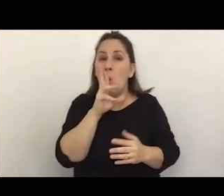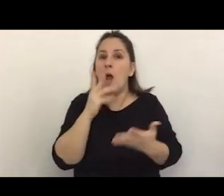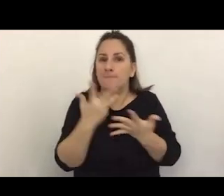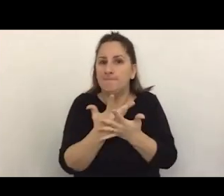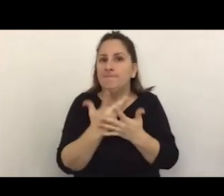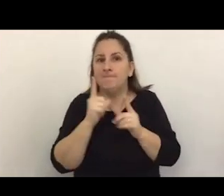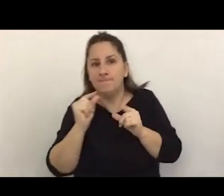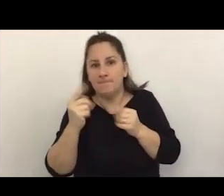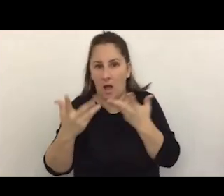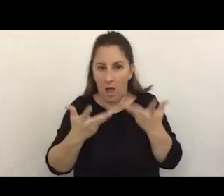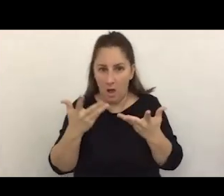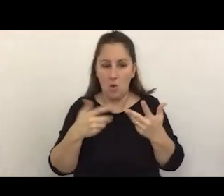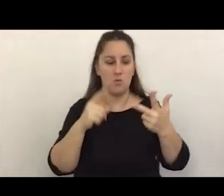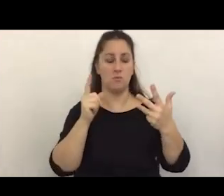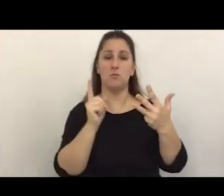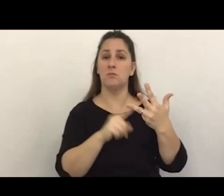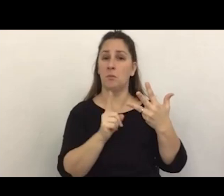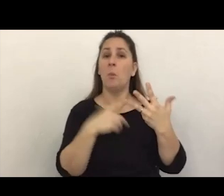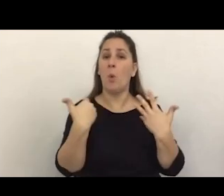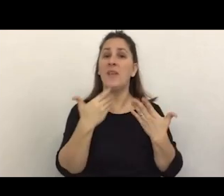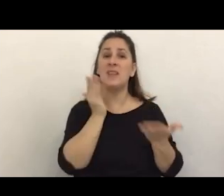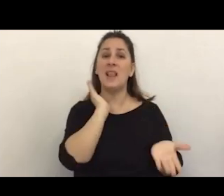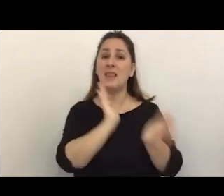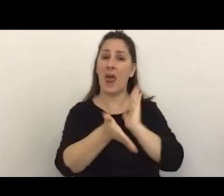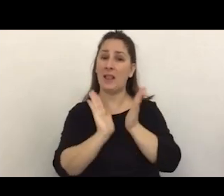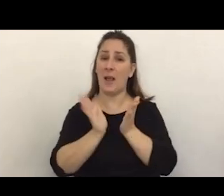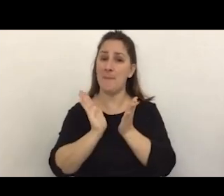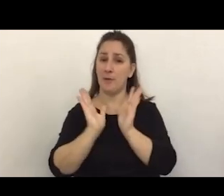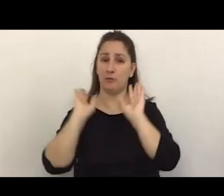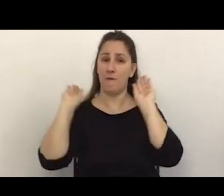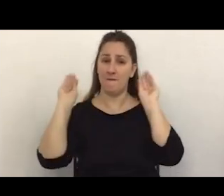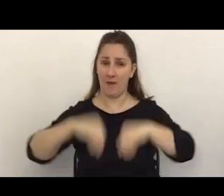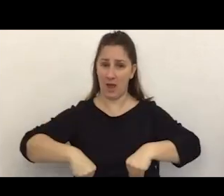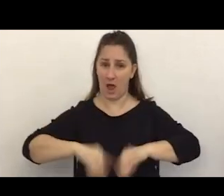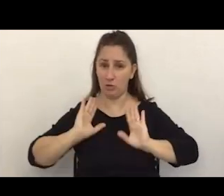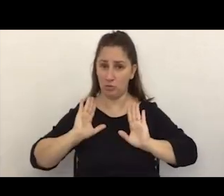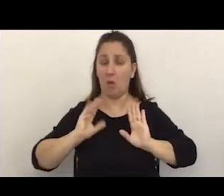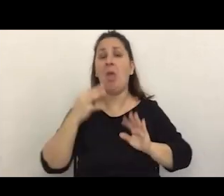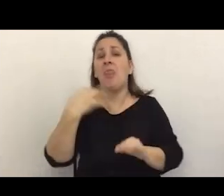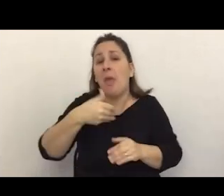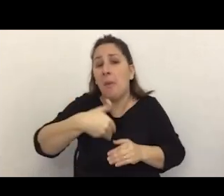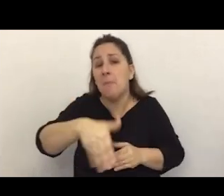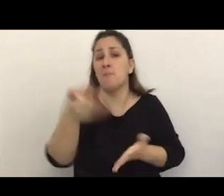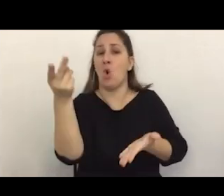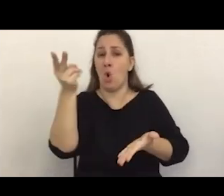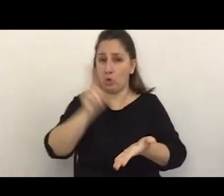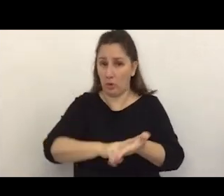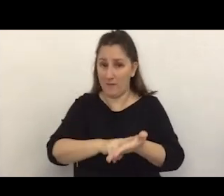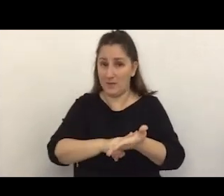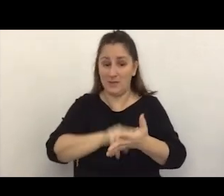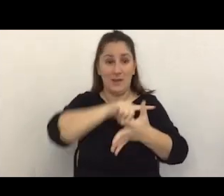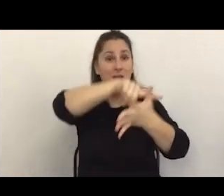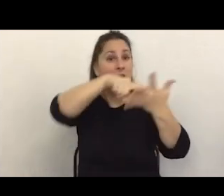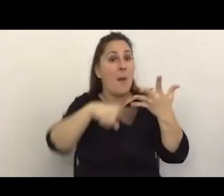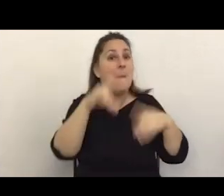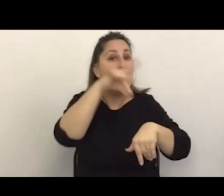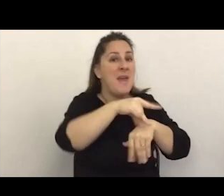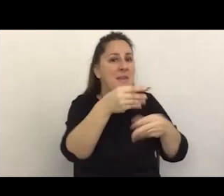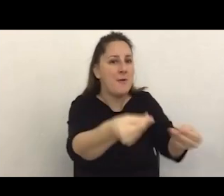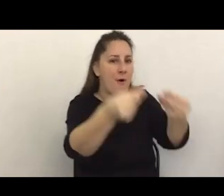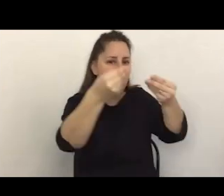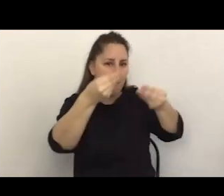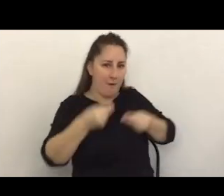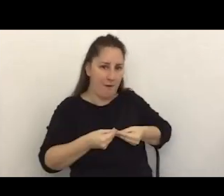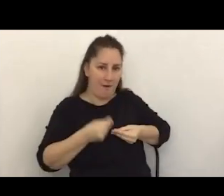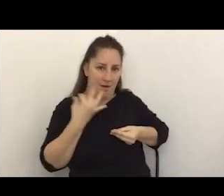lado, las posibilidades de que el tratamiento salga mal o deba repetirse y demás. Eso es desde el punto de vista médico. Desde